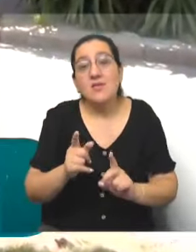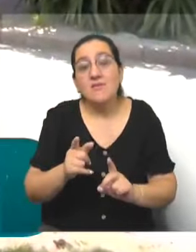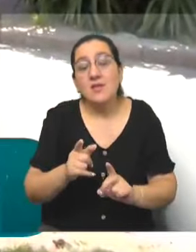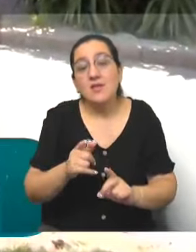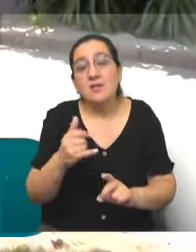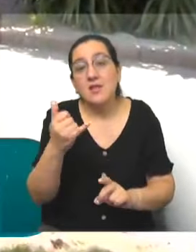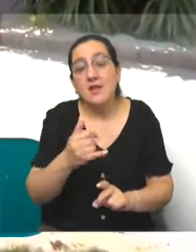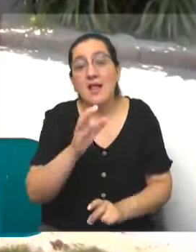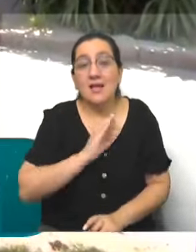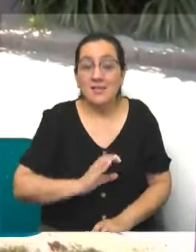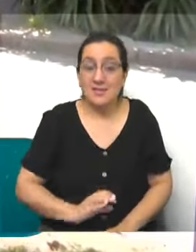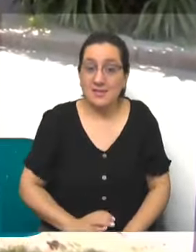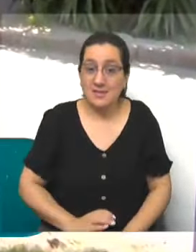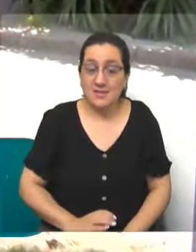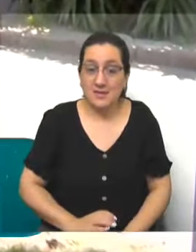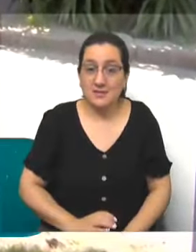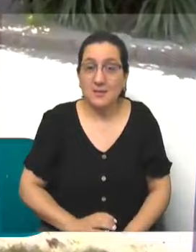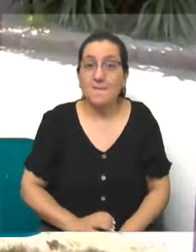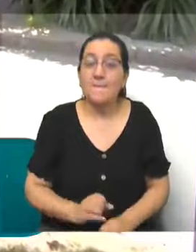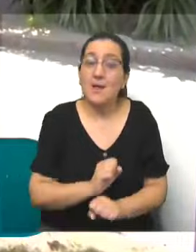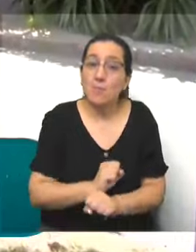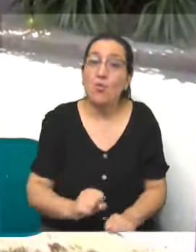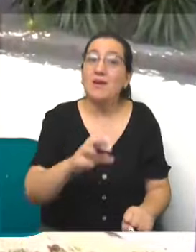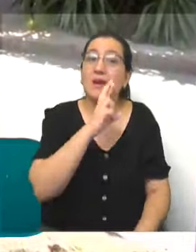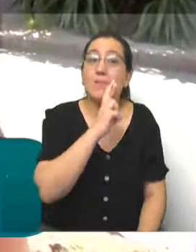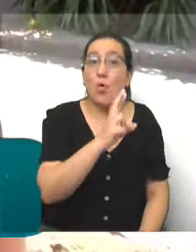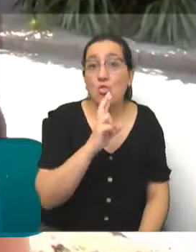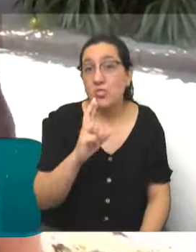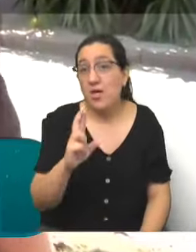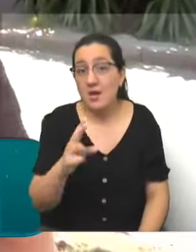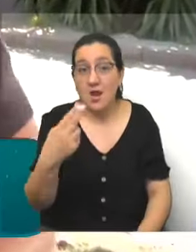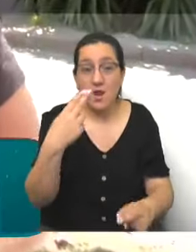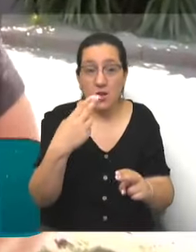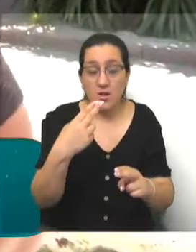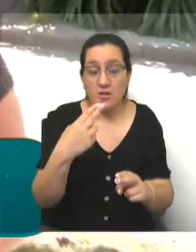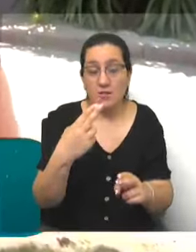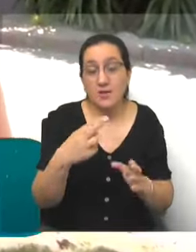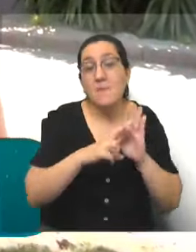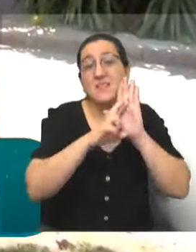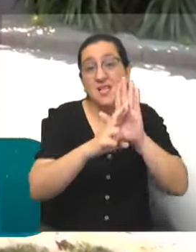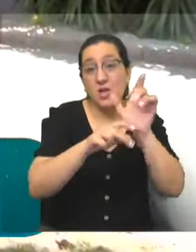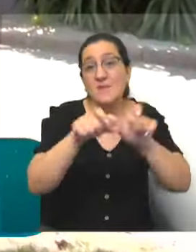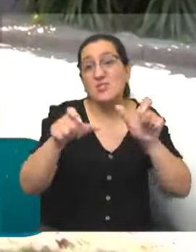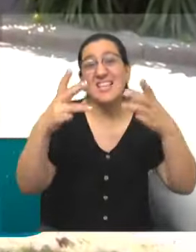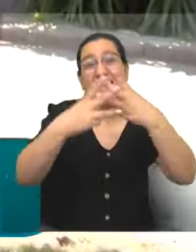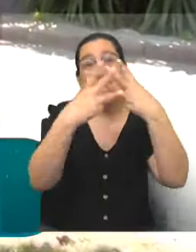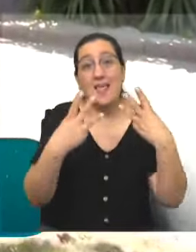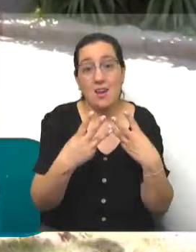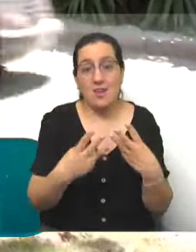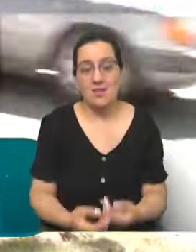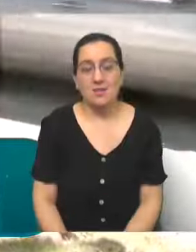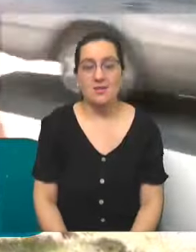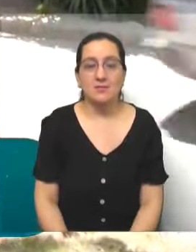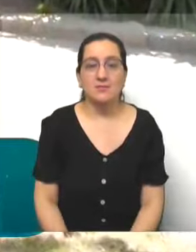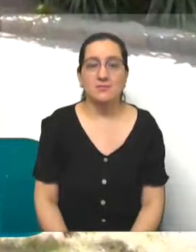contar con las características tales para poder responder el nombre de la población en general que se busca